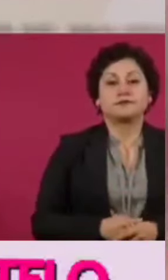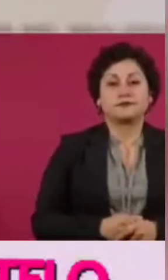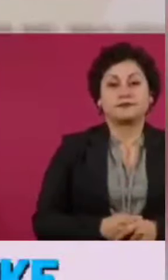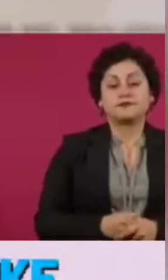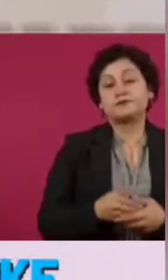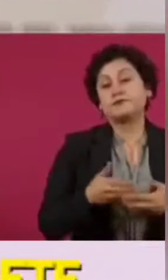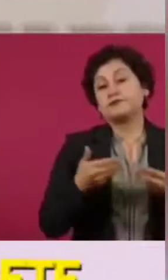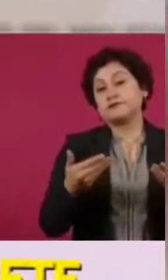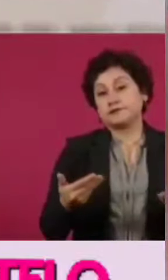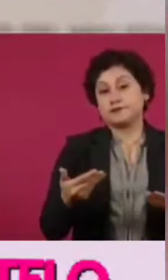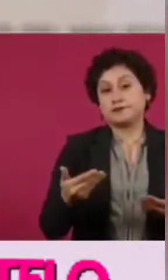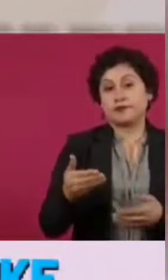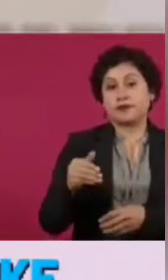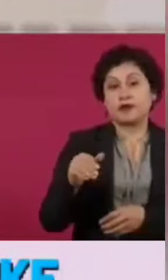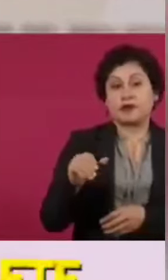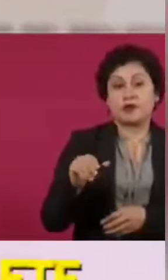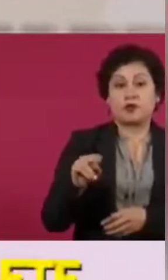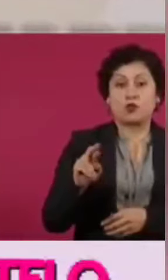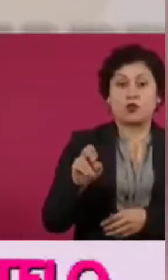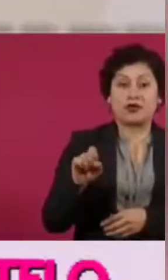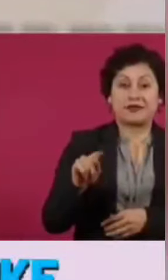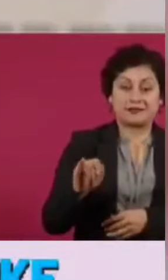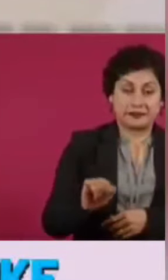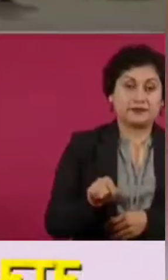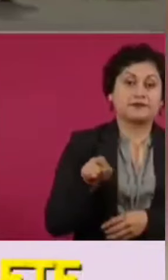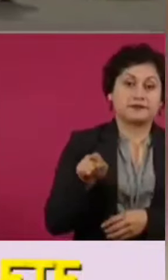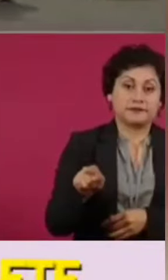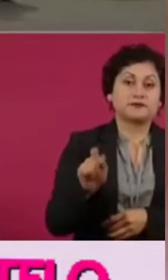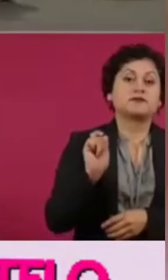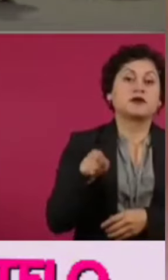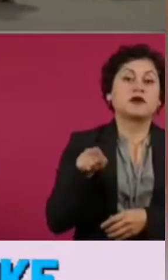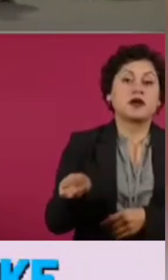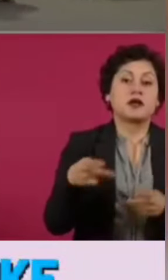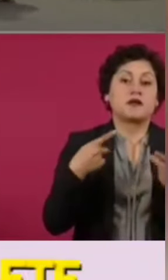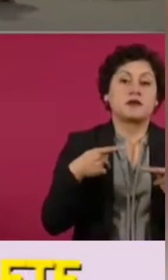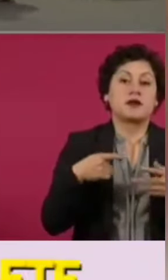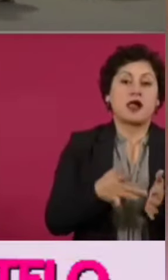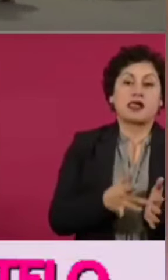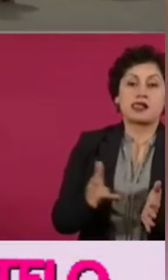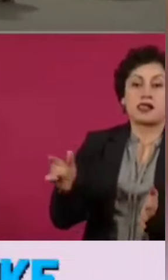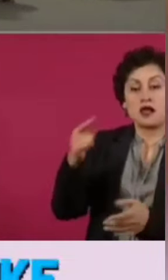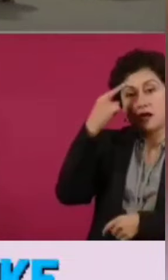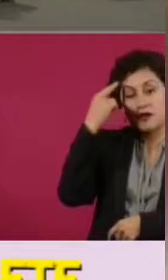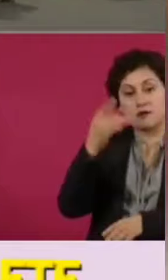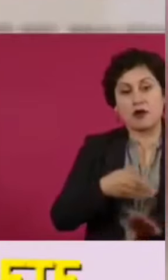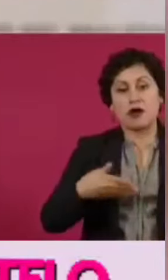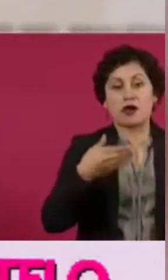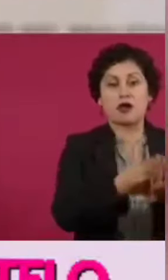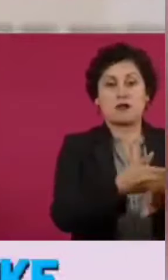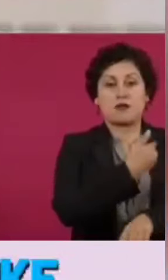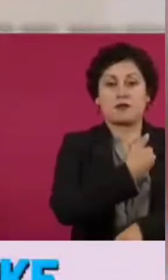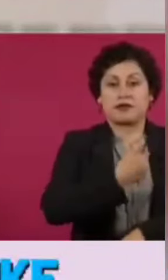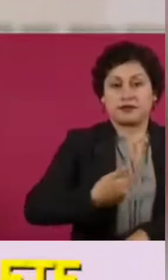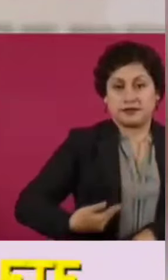caso de Azucena Uresti es usado por medios y opositores para culpar al presidente Andrés Manuel López Obrador de